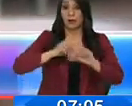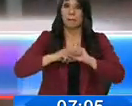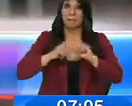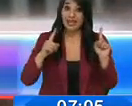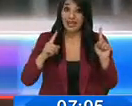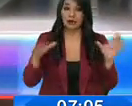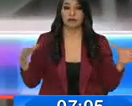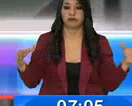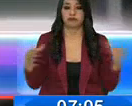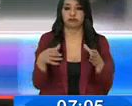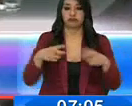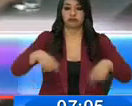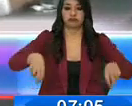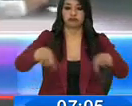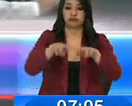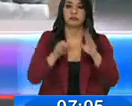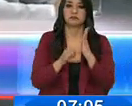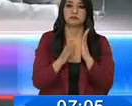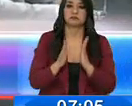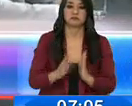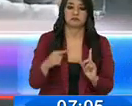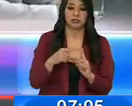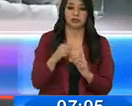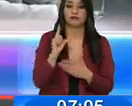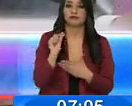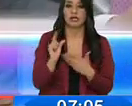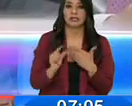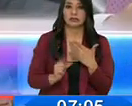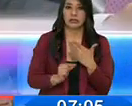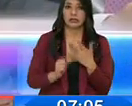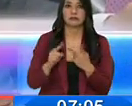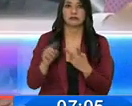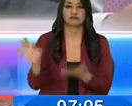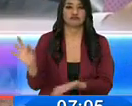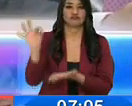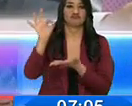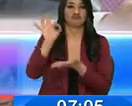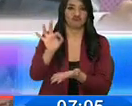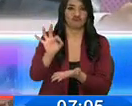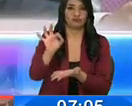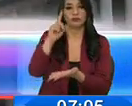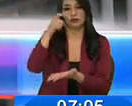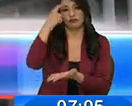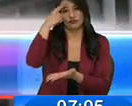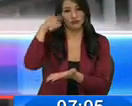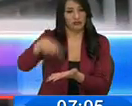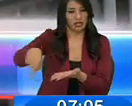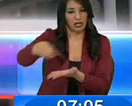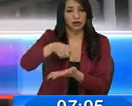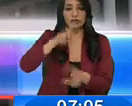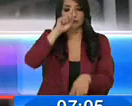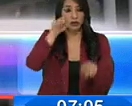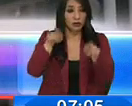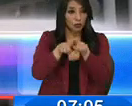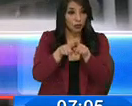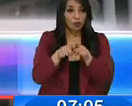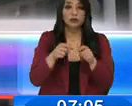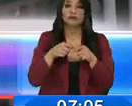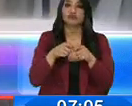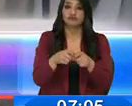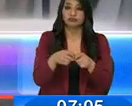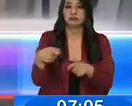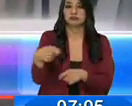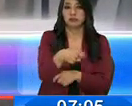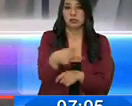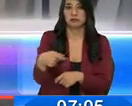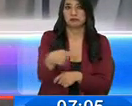reunión mantenida entre el ministro de Finanzas, Richard Martínez, y representantes de los GATS, se llegó a un acuerdo para segmentar el pago.